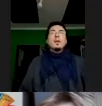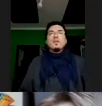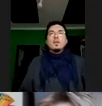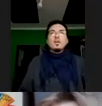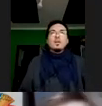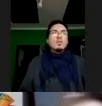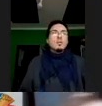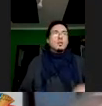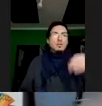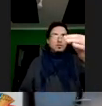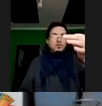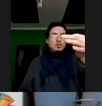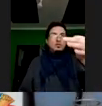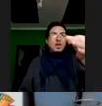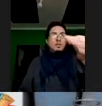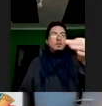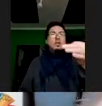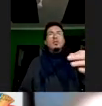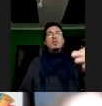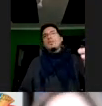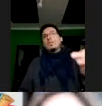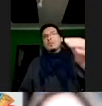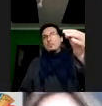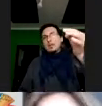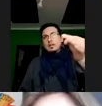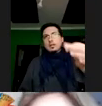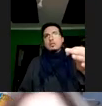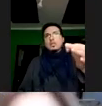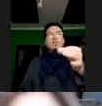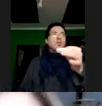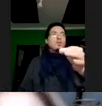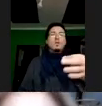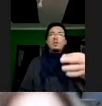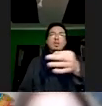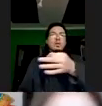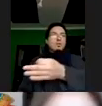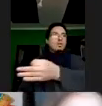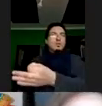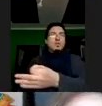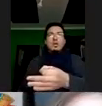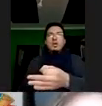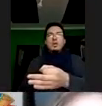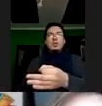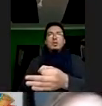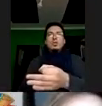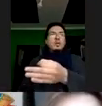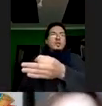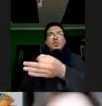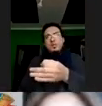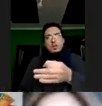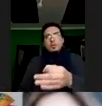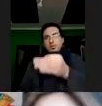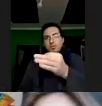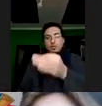Que cada fierro tiene obviamente su diámetro distinto. Algunos fierros que son bastante anchos, estamos hablando de un fierro que es de guatón, no sé, pues de